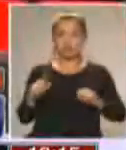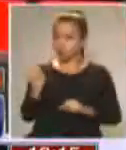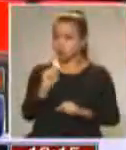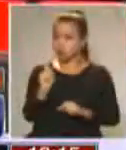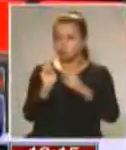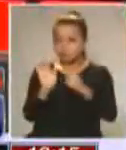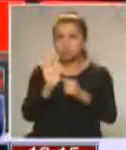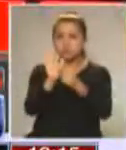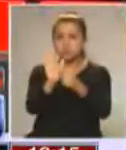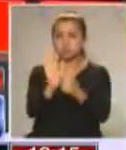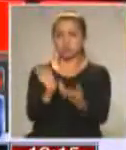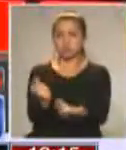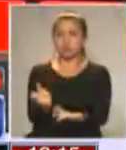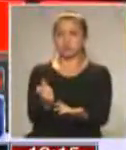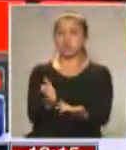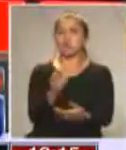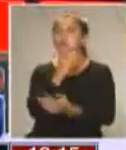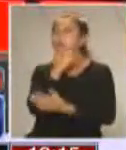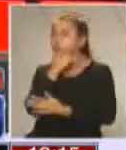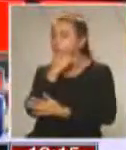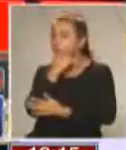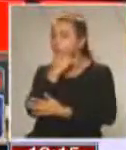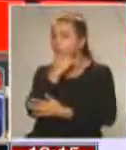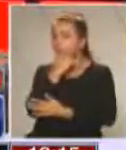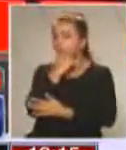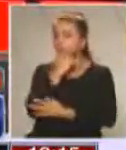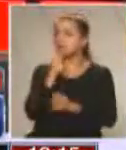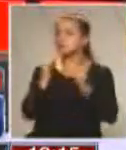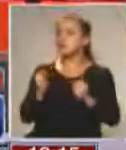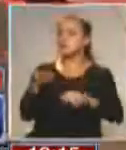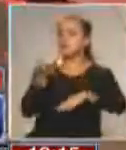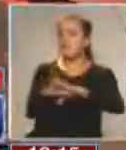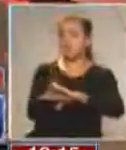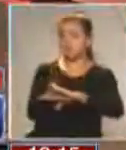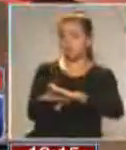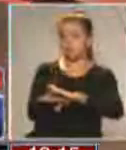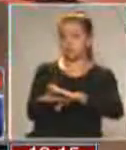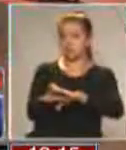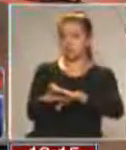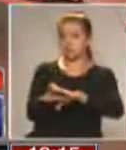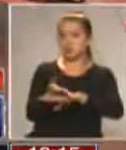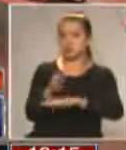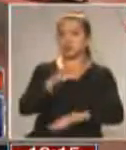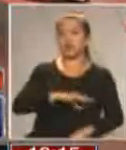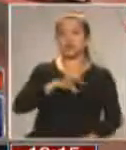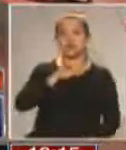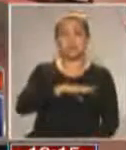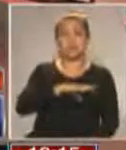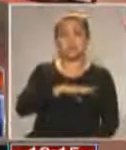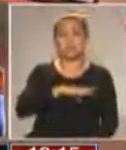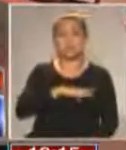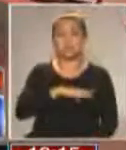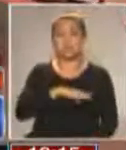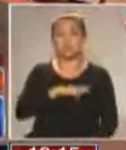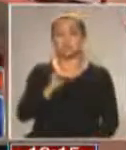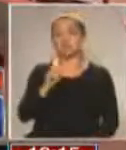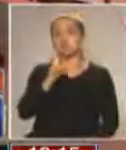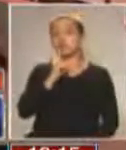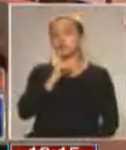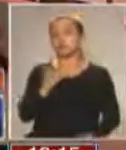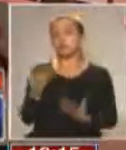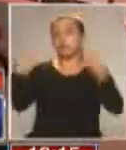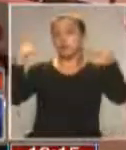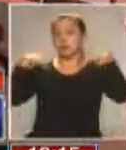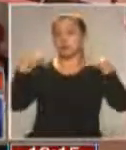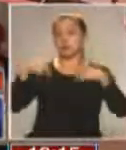dudas que deja este caso finalmente? ¿Qué es lo que pudiese pedir a cambio Banco de Chile o quienes están a cargo de